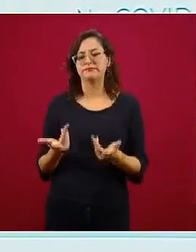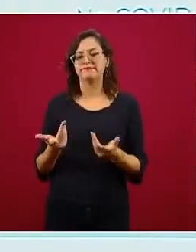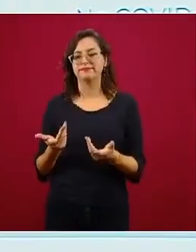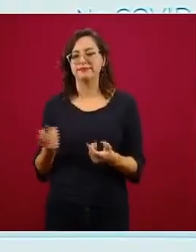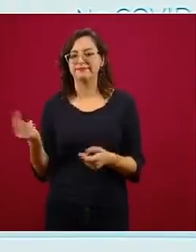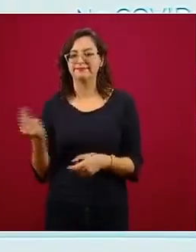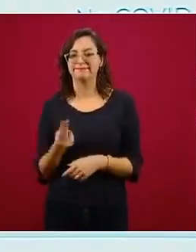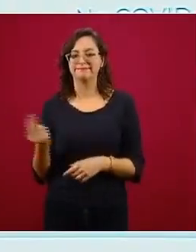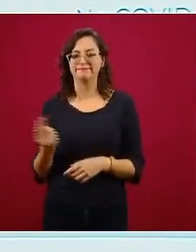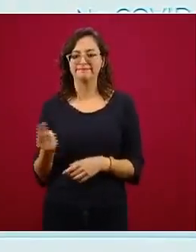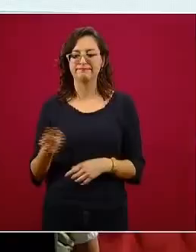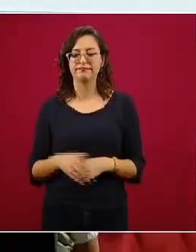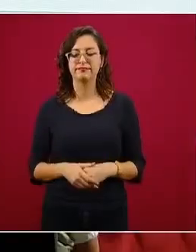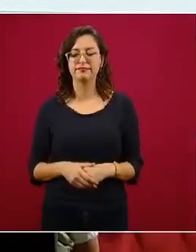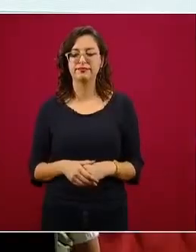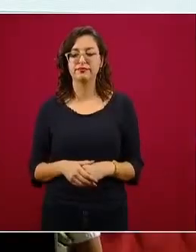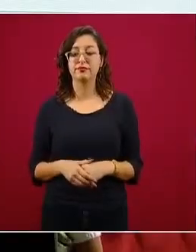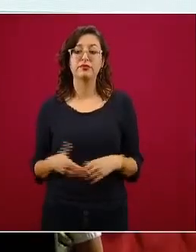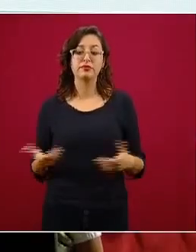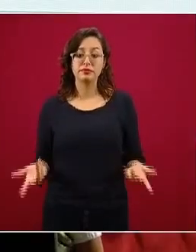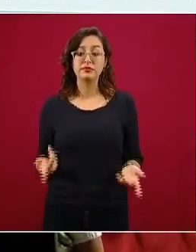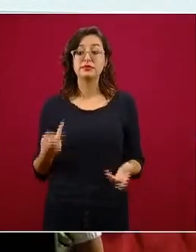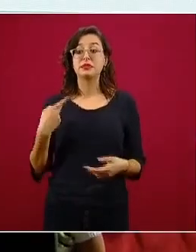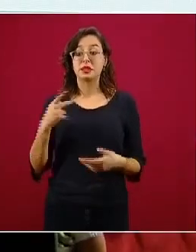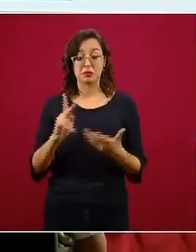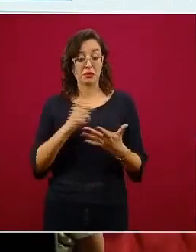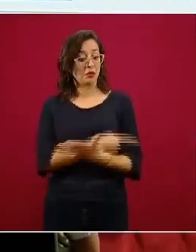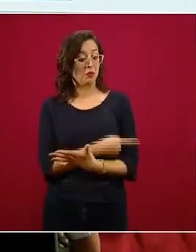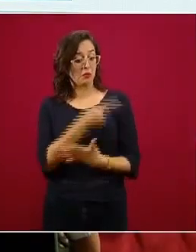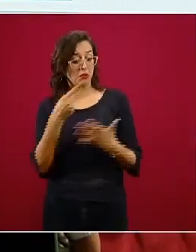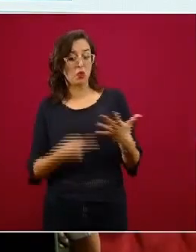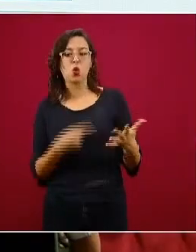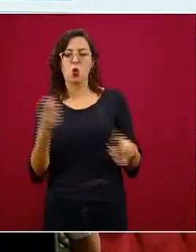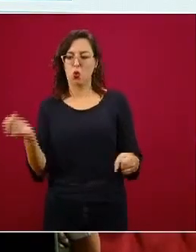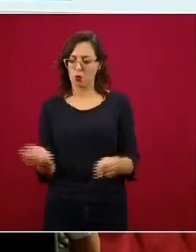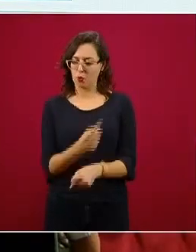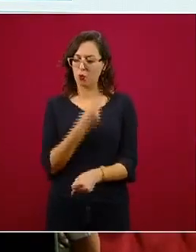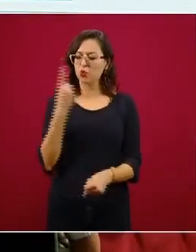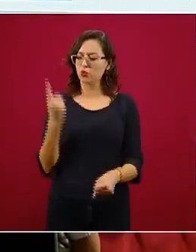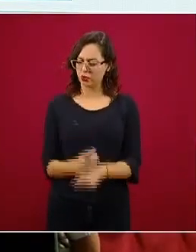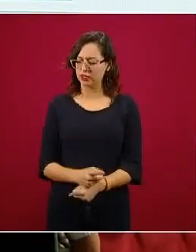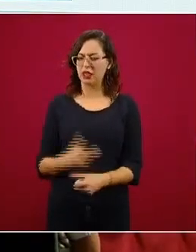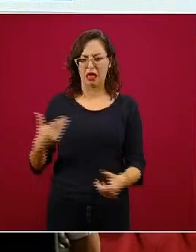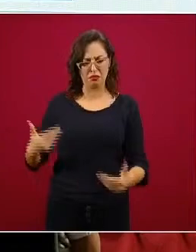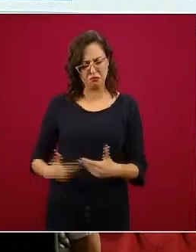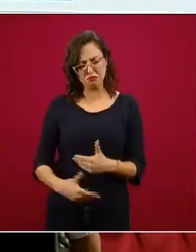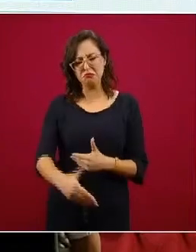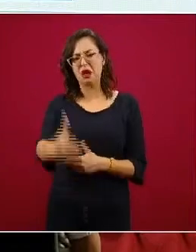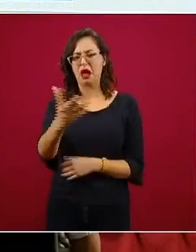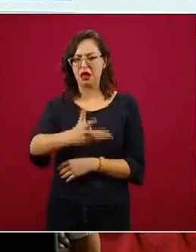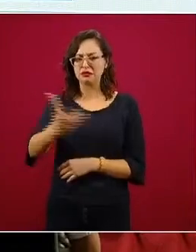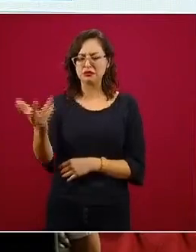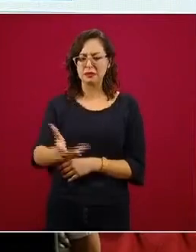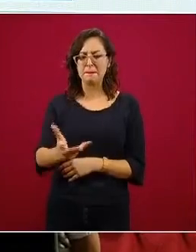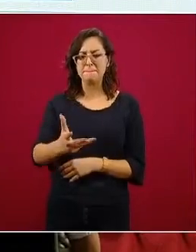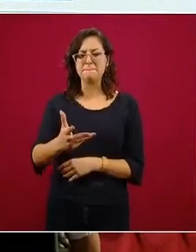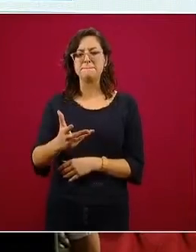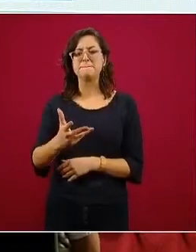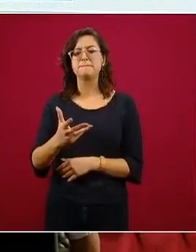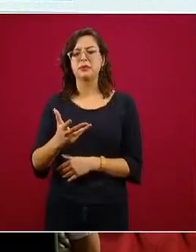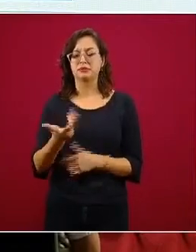siguiente. Ahora, esto además representa una oportunidad, como muchas otras acciones que se han hecho durante la pandemia, de, por un